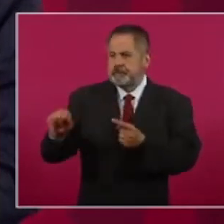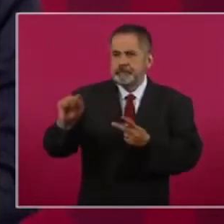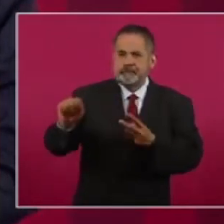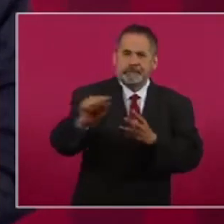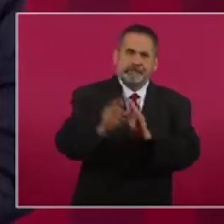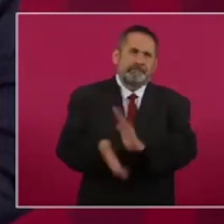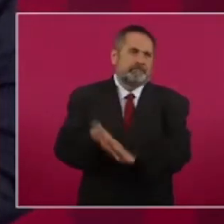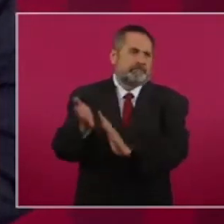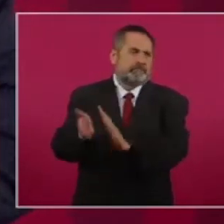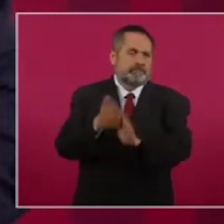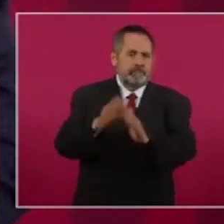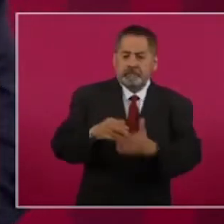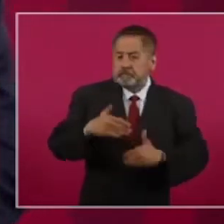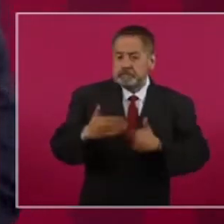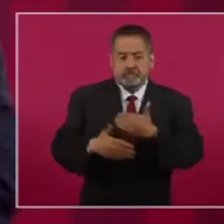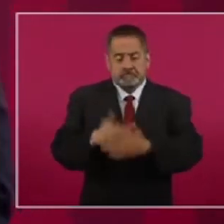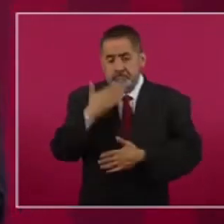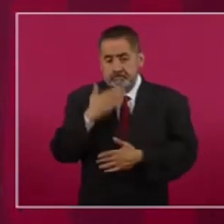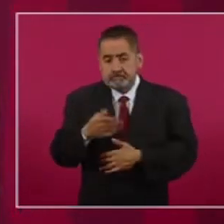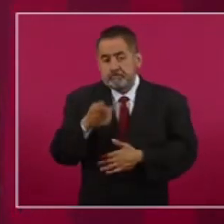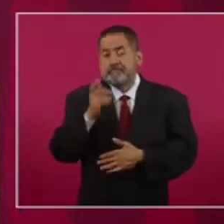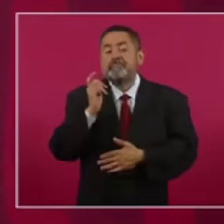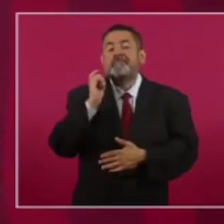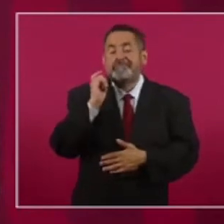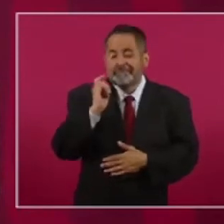Vamos avanzando muy bien. Lo que cuesta